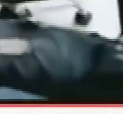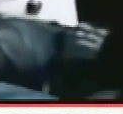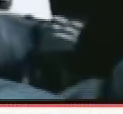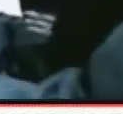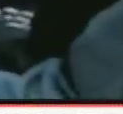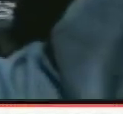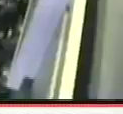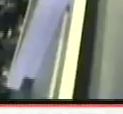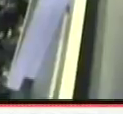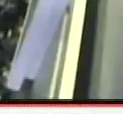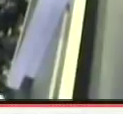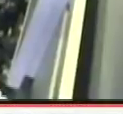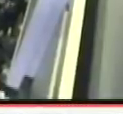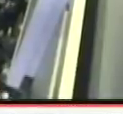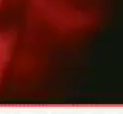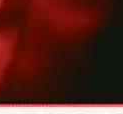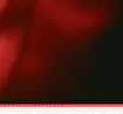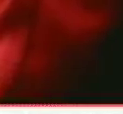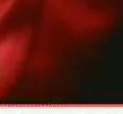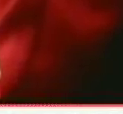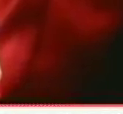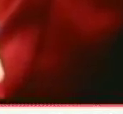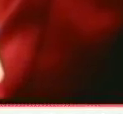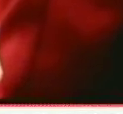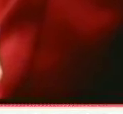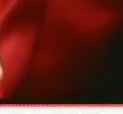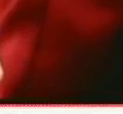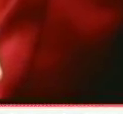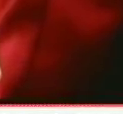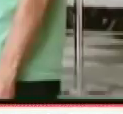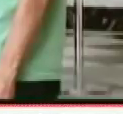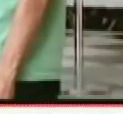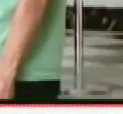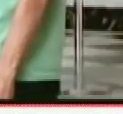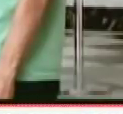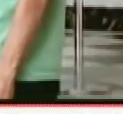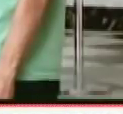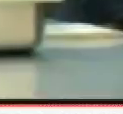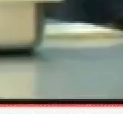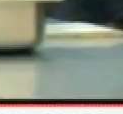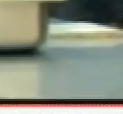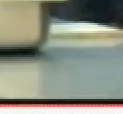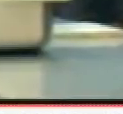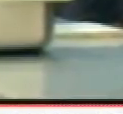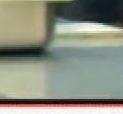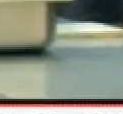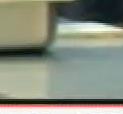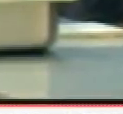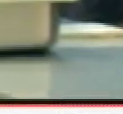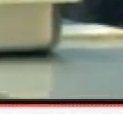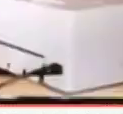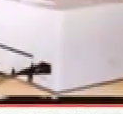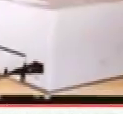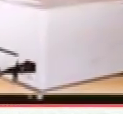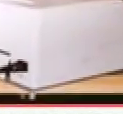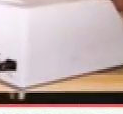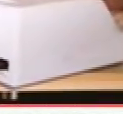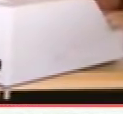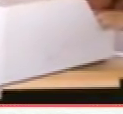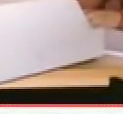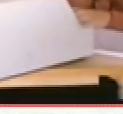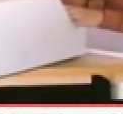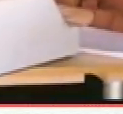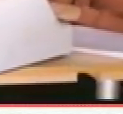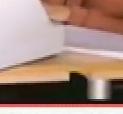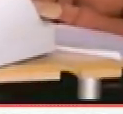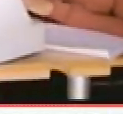digital llegó para quedarse y el Banco de Venezuela la asume con responsabilidad, disciplina e inclusión. Muestra de